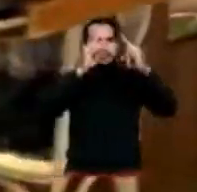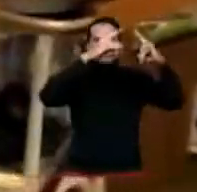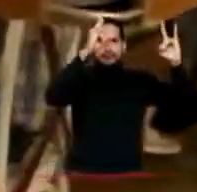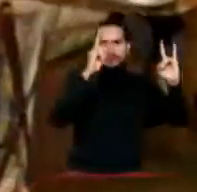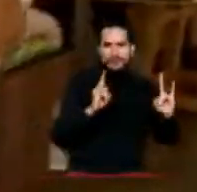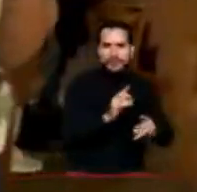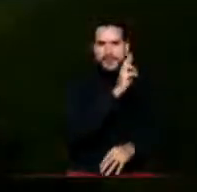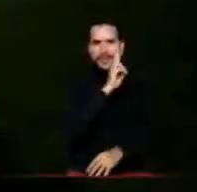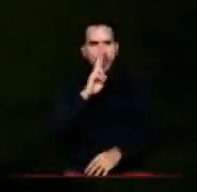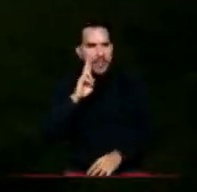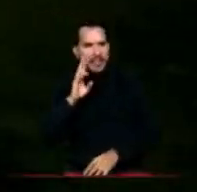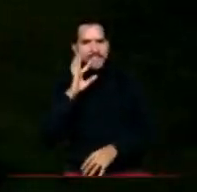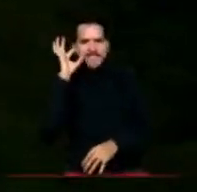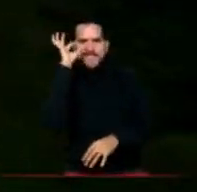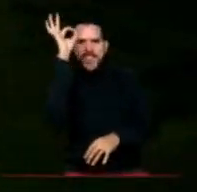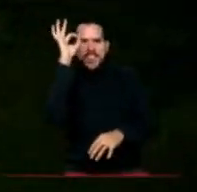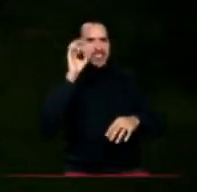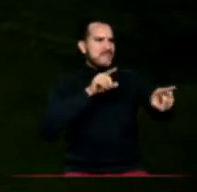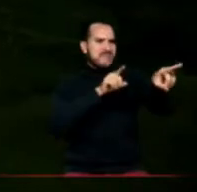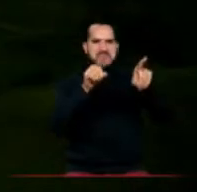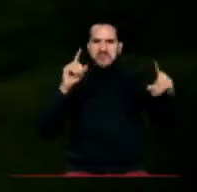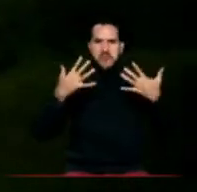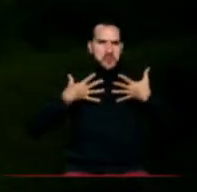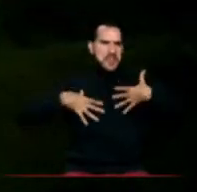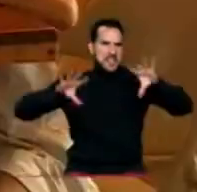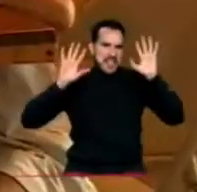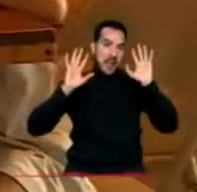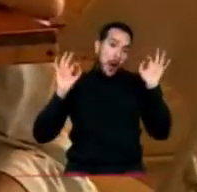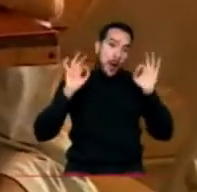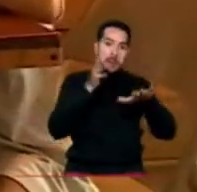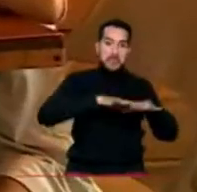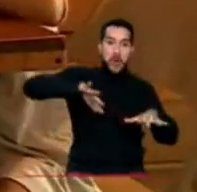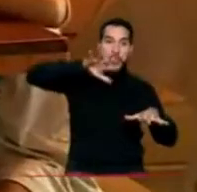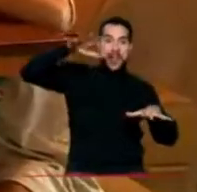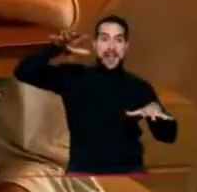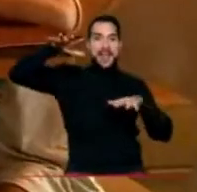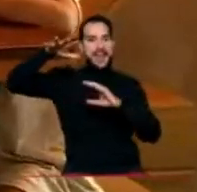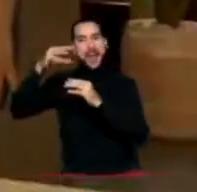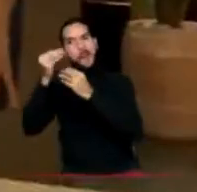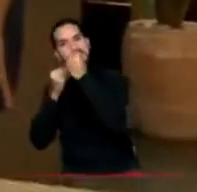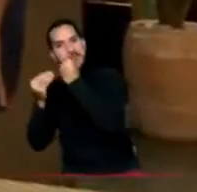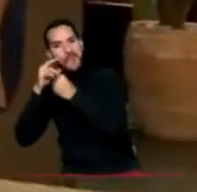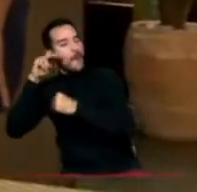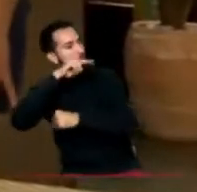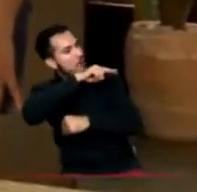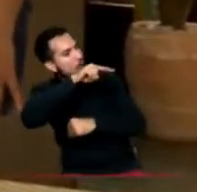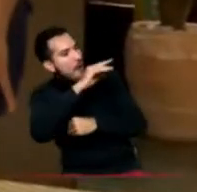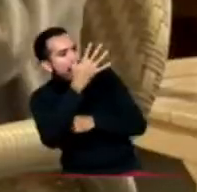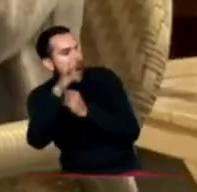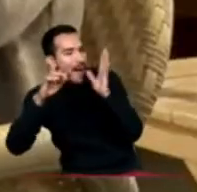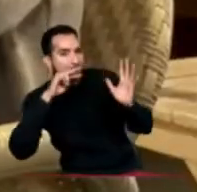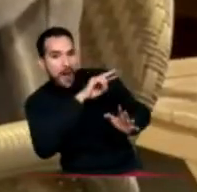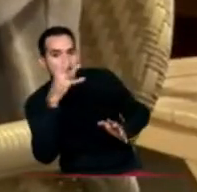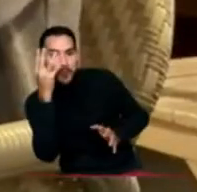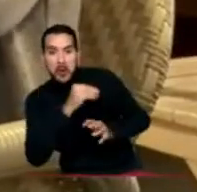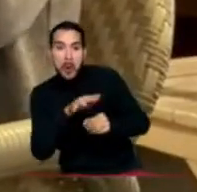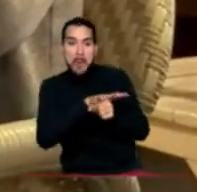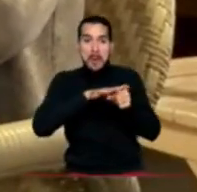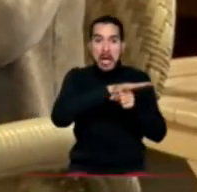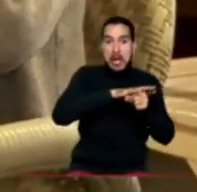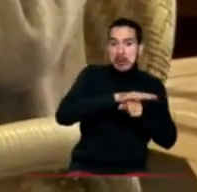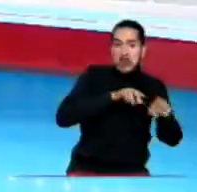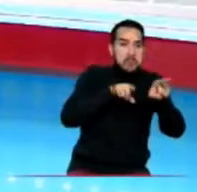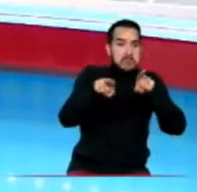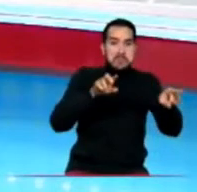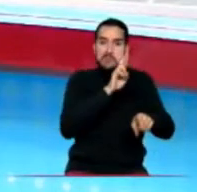costosos establecimientos, viendo el paisaje desde las montañas o en los barrios de la ciudad. Para los visitantes habrá muchas más opciones